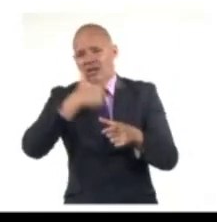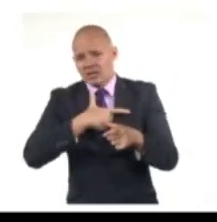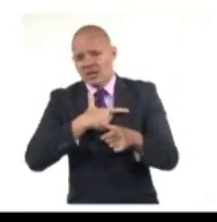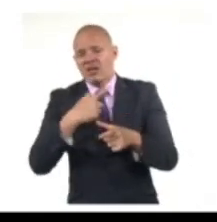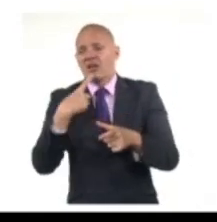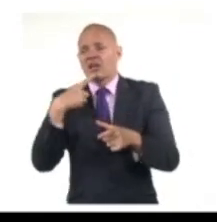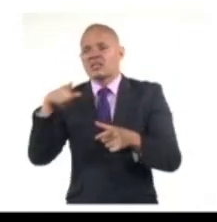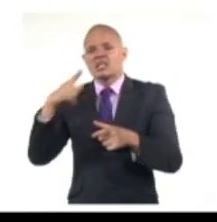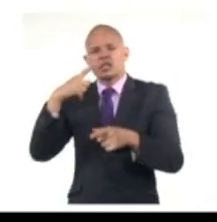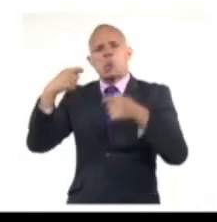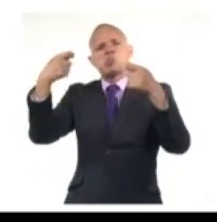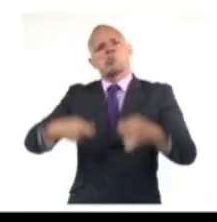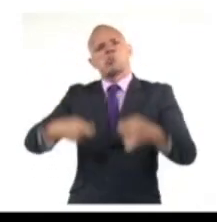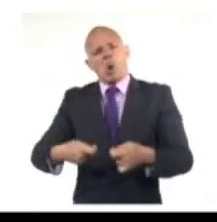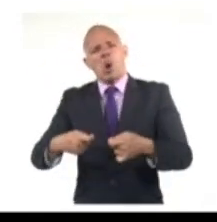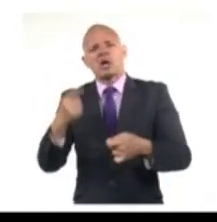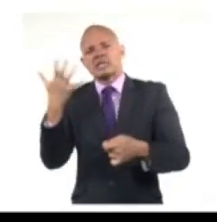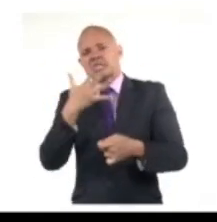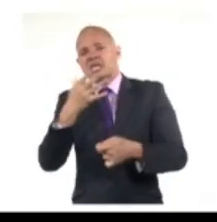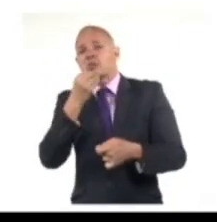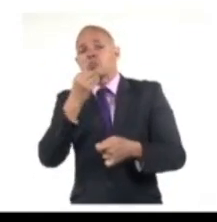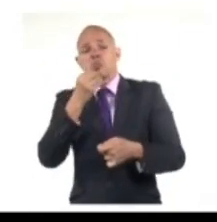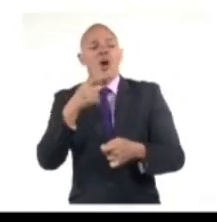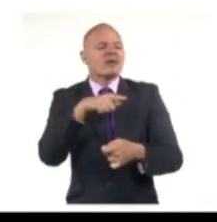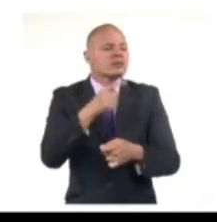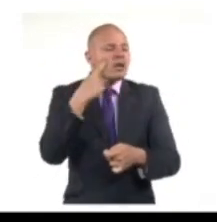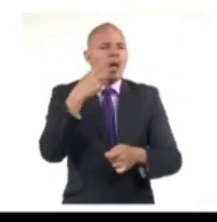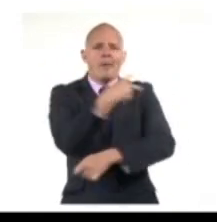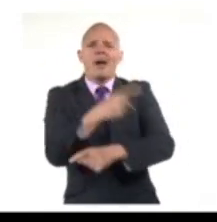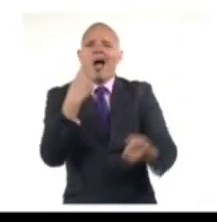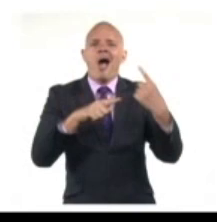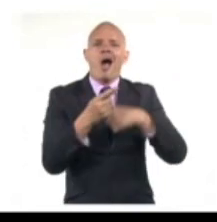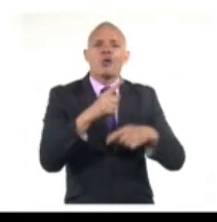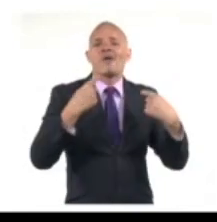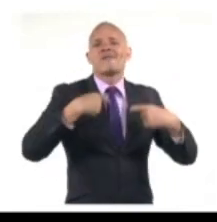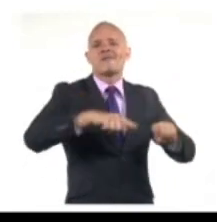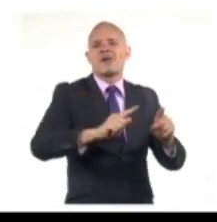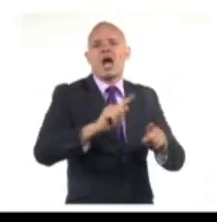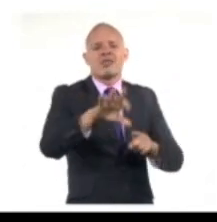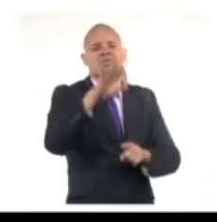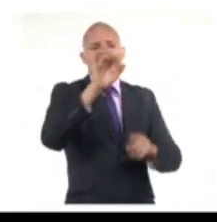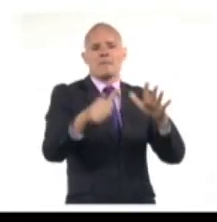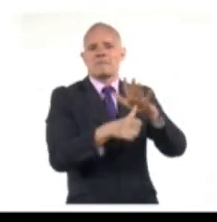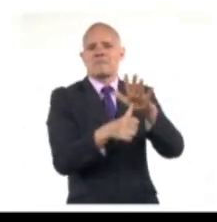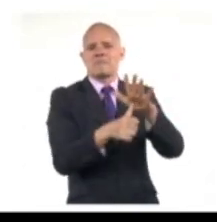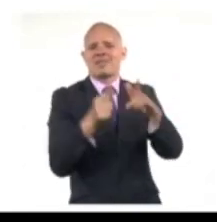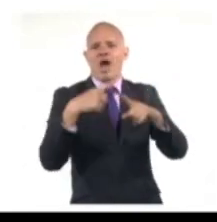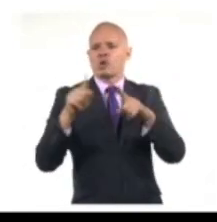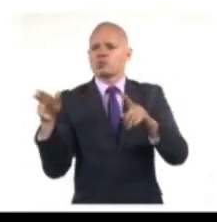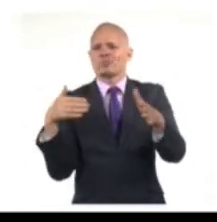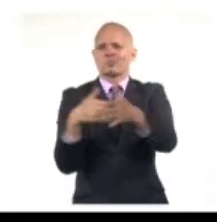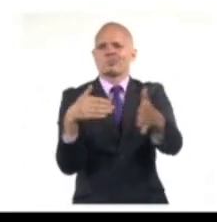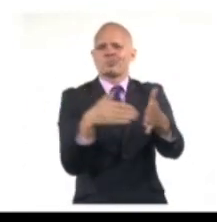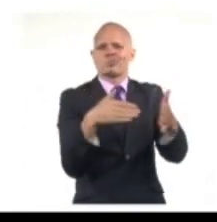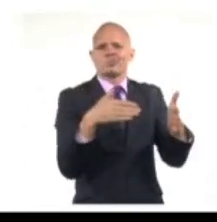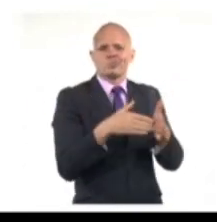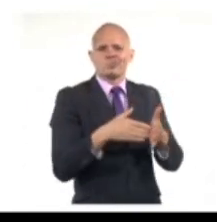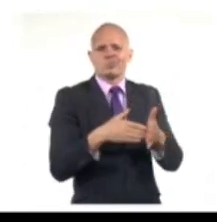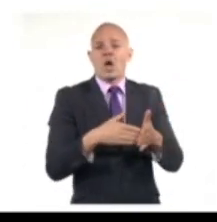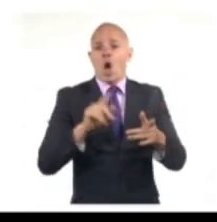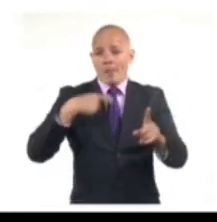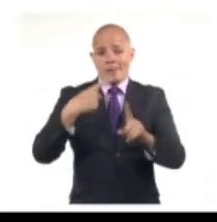la legitimidad o no de los procesos electorales y por la imposición a los gobiernos latinoamericanos y caribeños de conductas